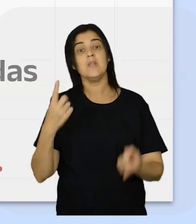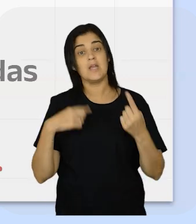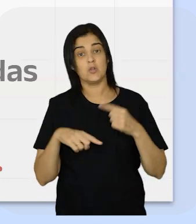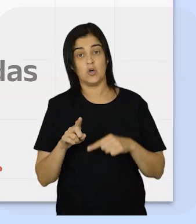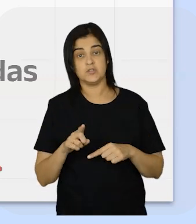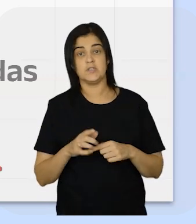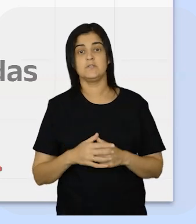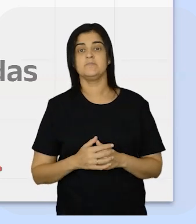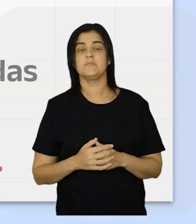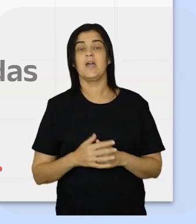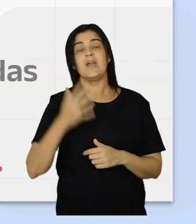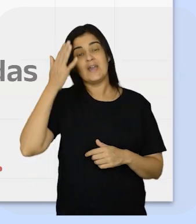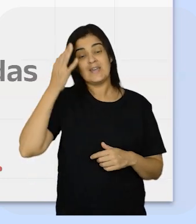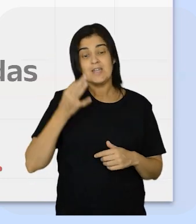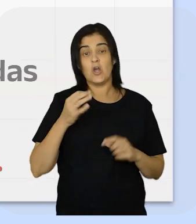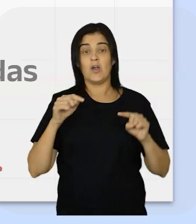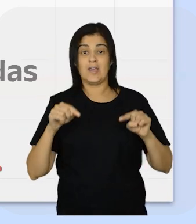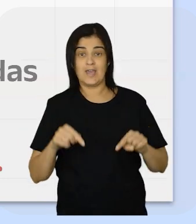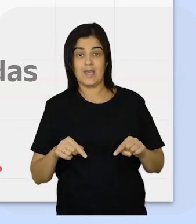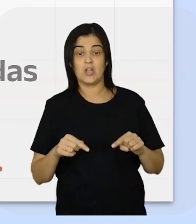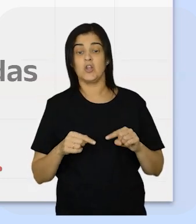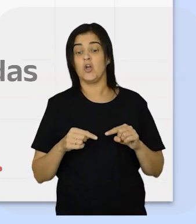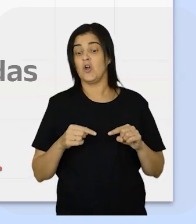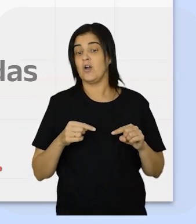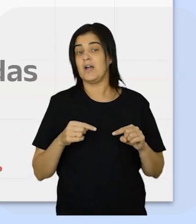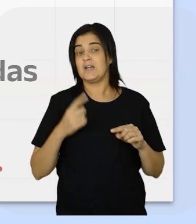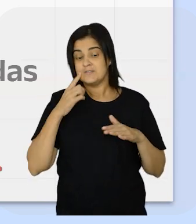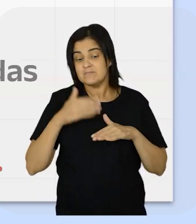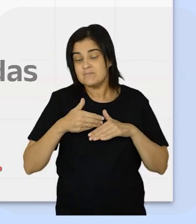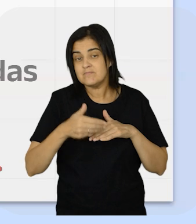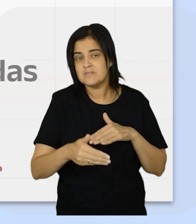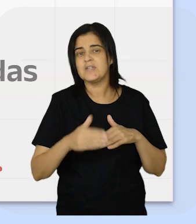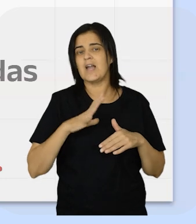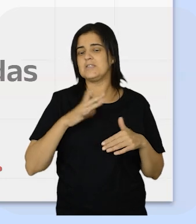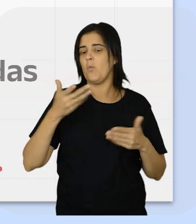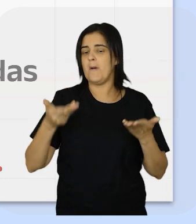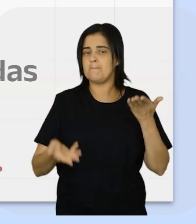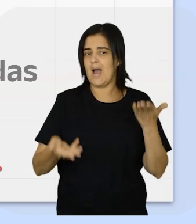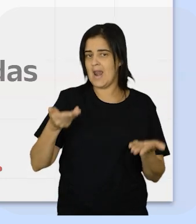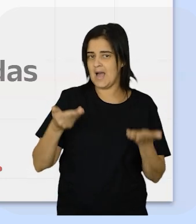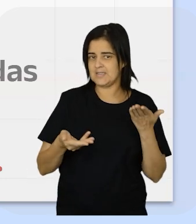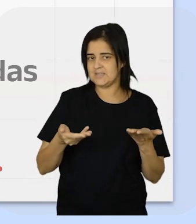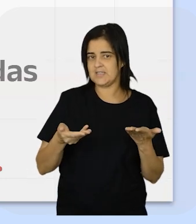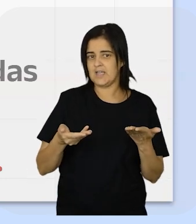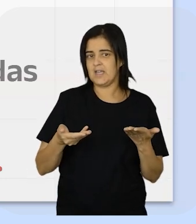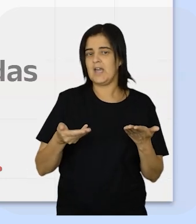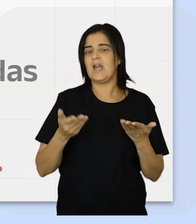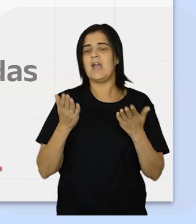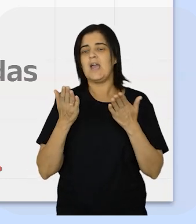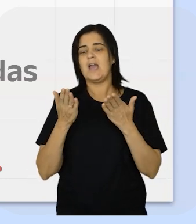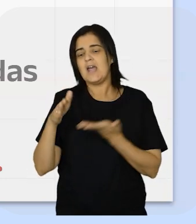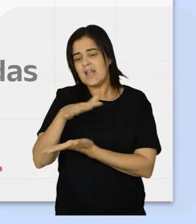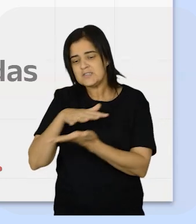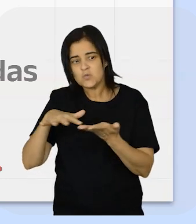Entonces, creo que esto va a redundar en que se genere un balance en las esferas del estudiante.